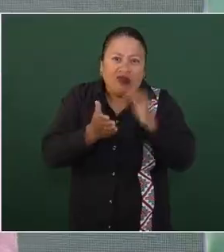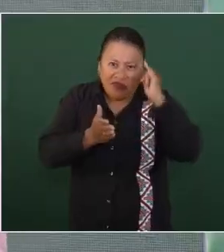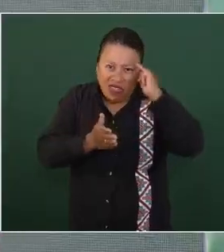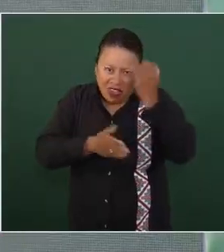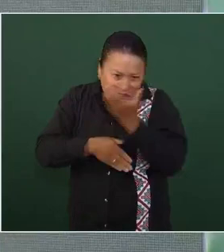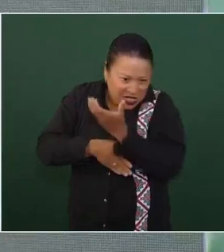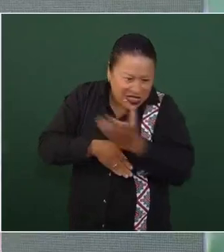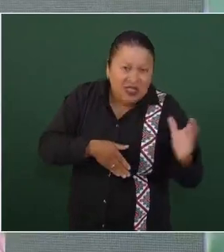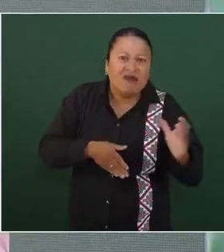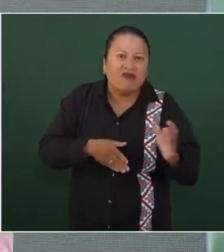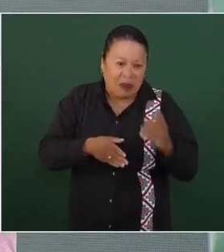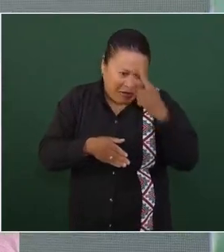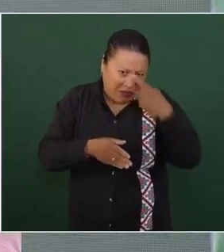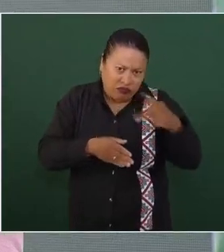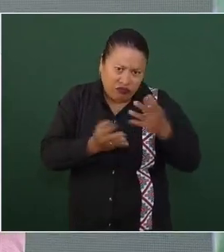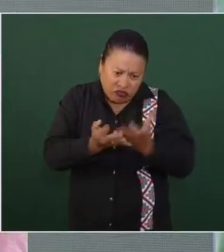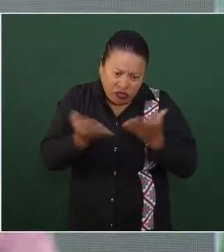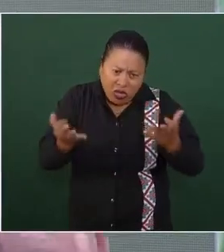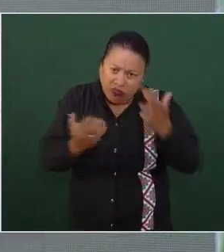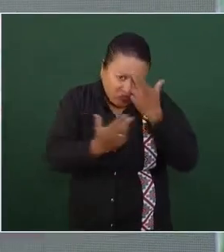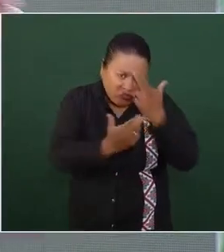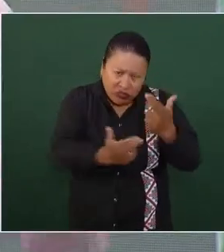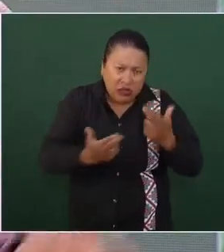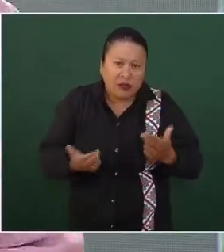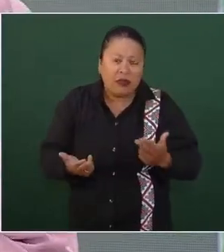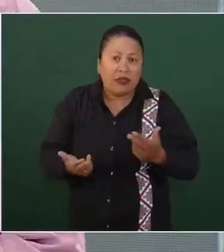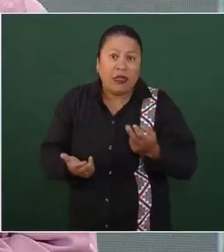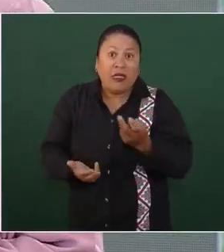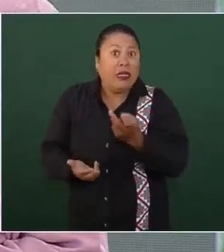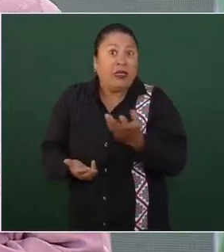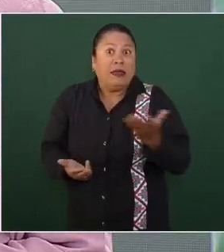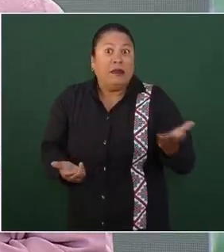a la tierra y se queda